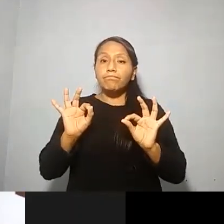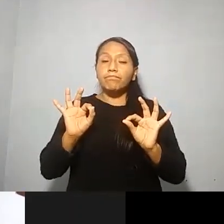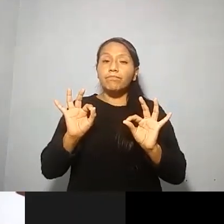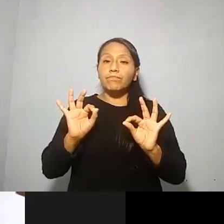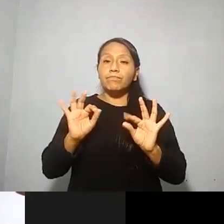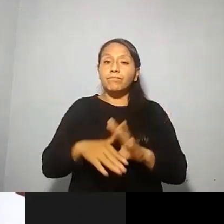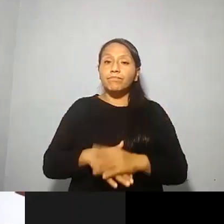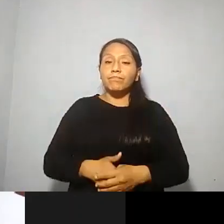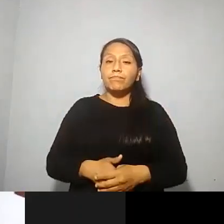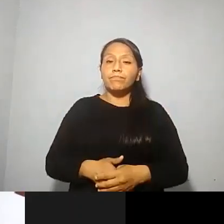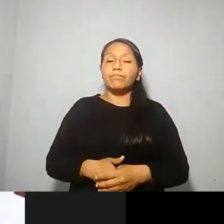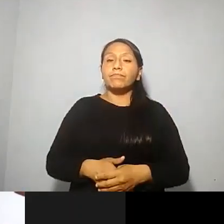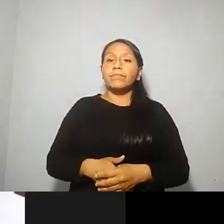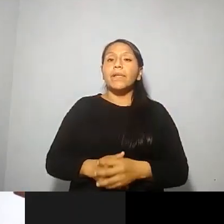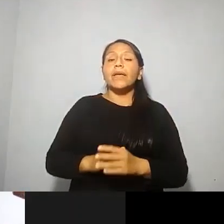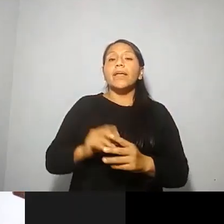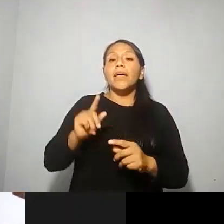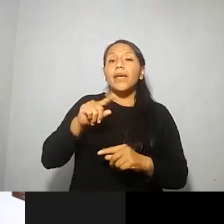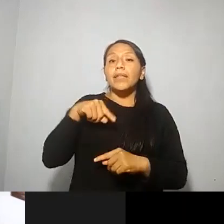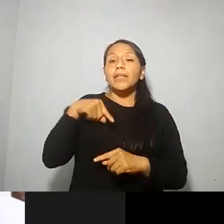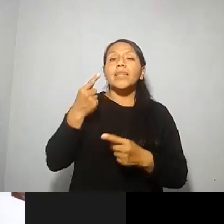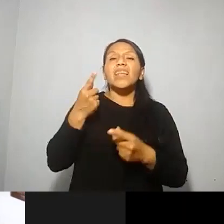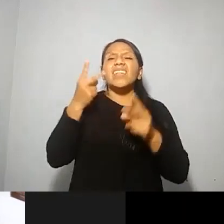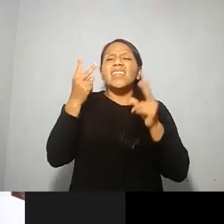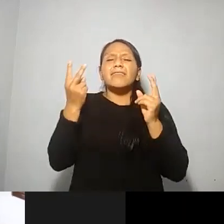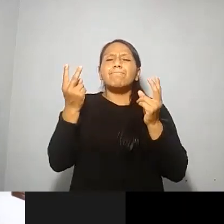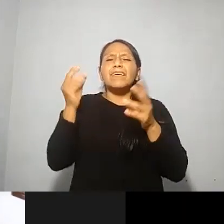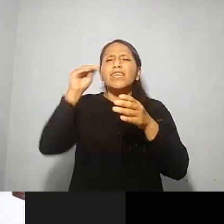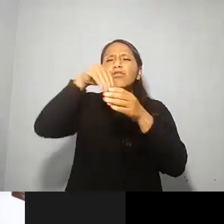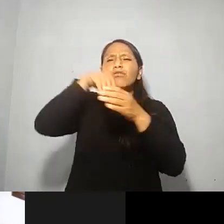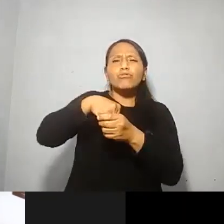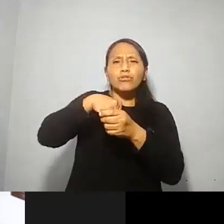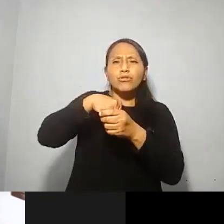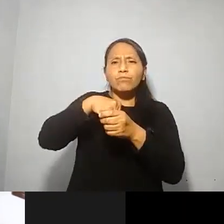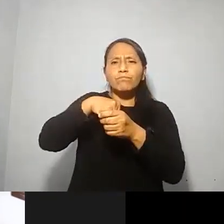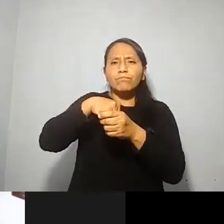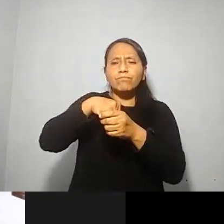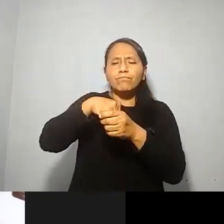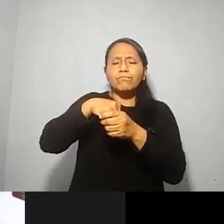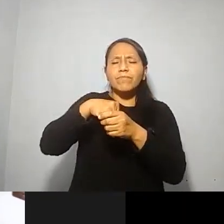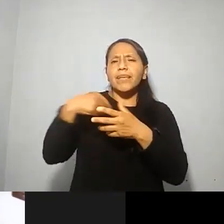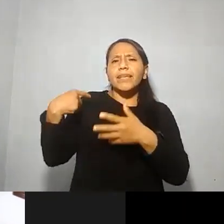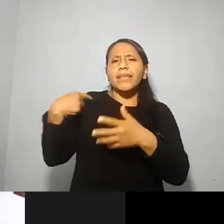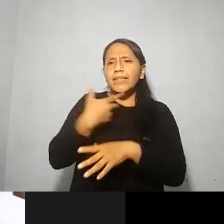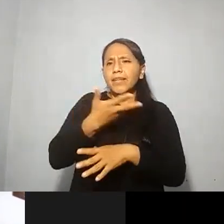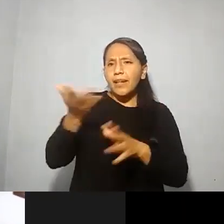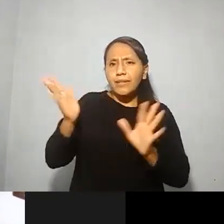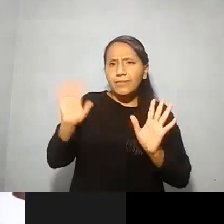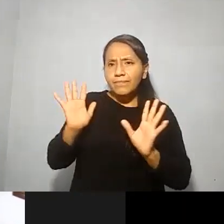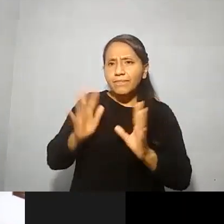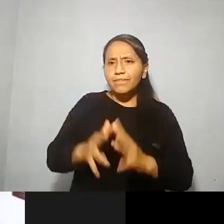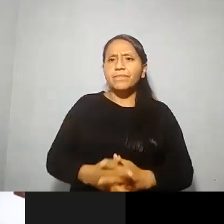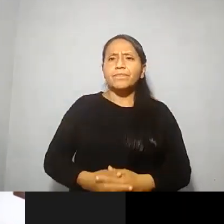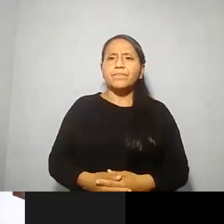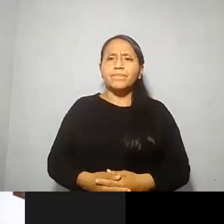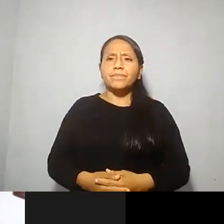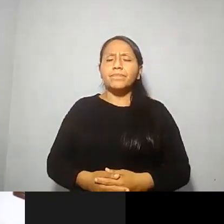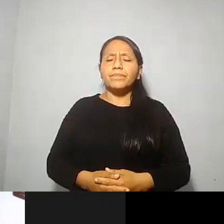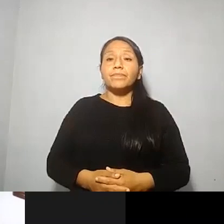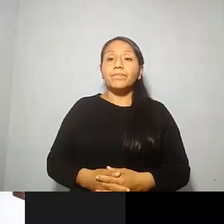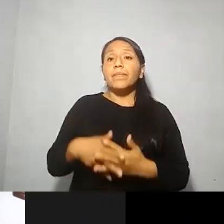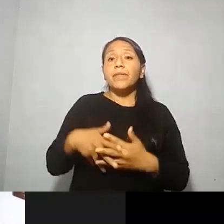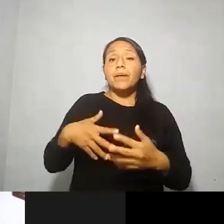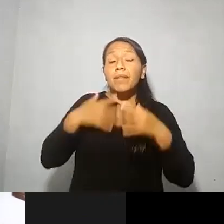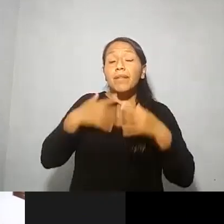a tener en cuenta, pues, es el de inclusión en general. Y para que haya una